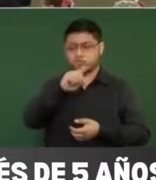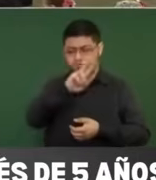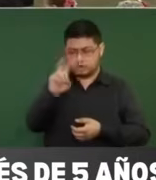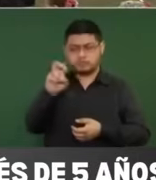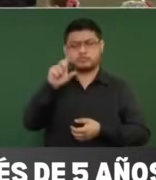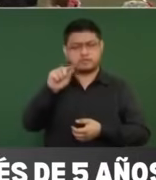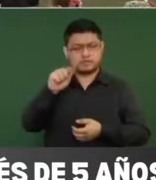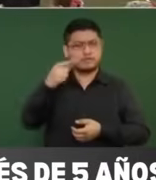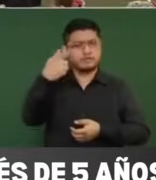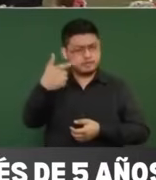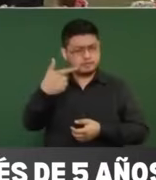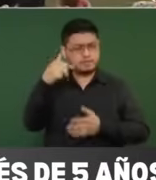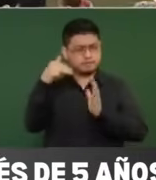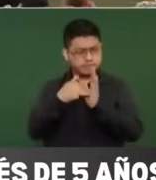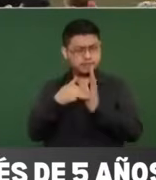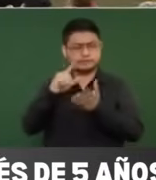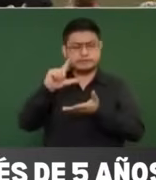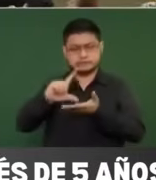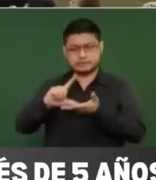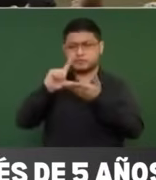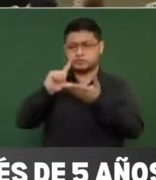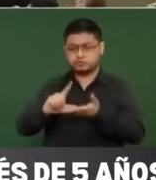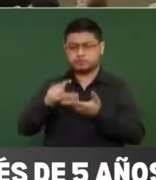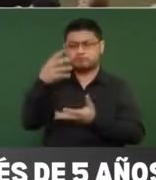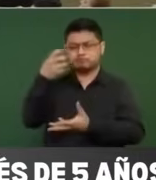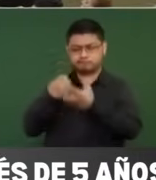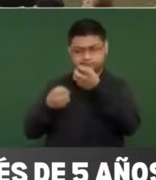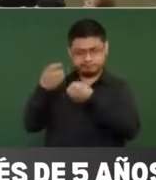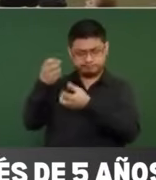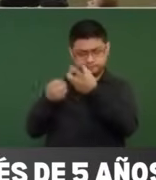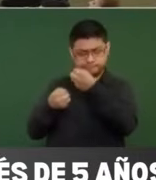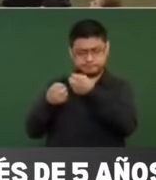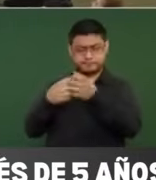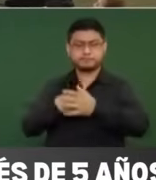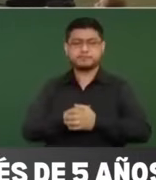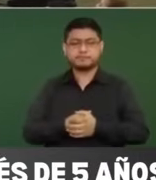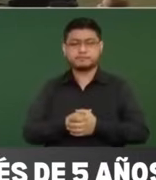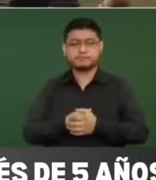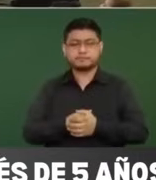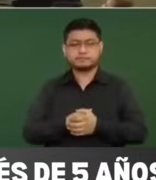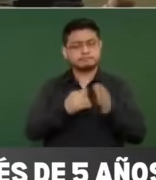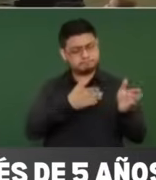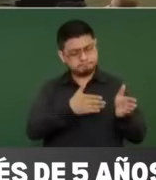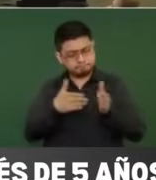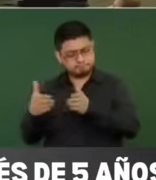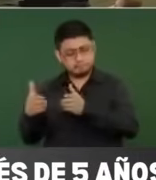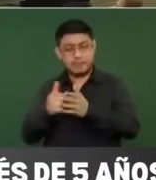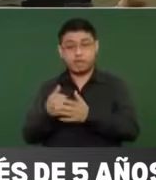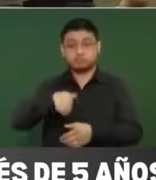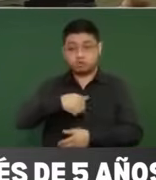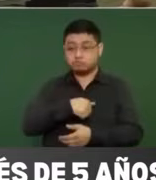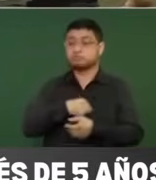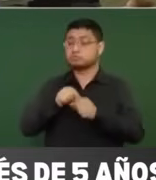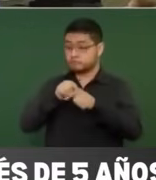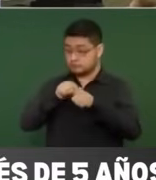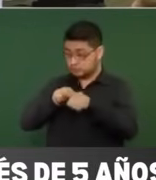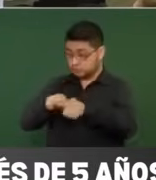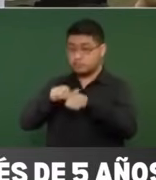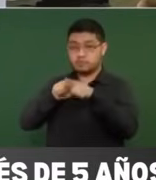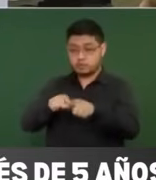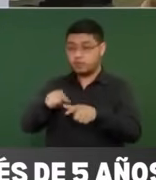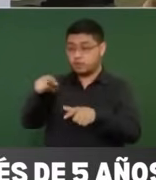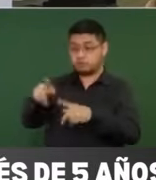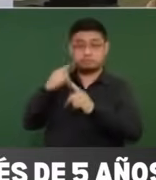277,000 litros de leche. Asimismo, continuamos distribuyendo en tiendas de Liconsa y lecherías de